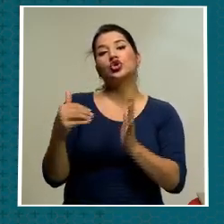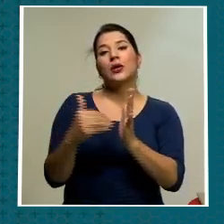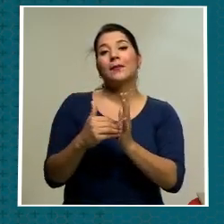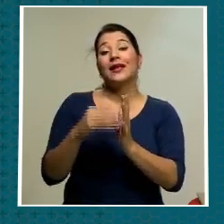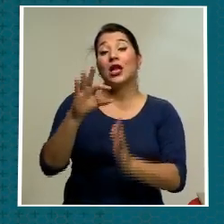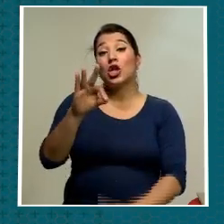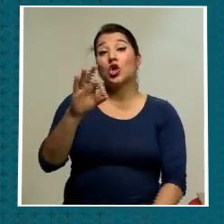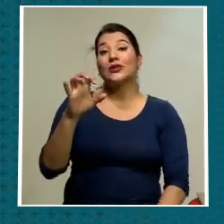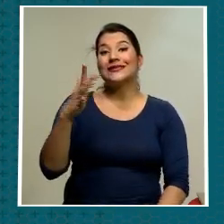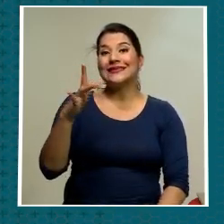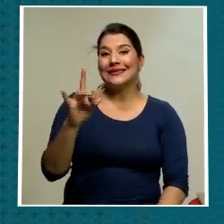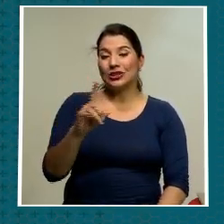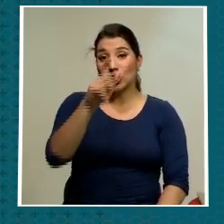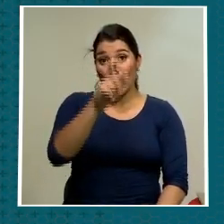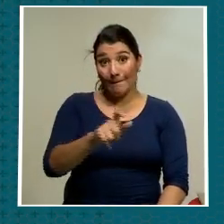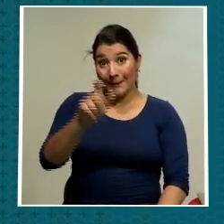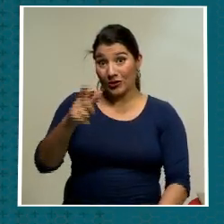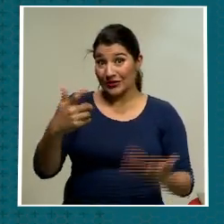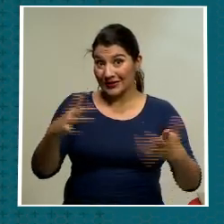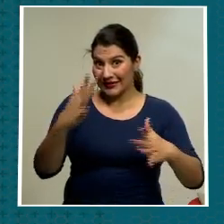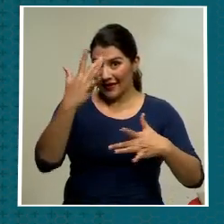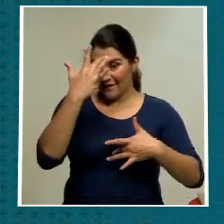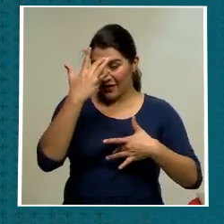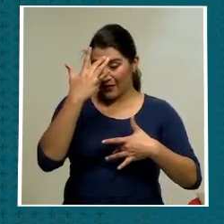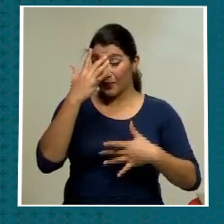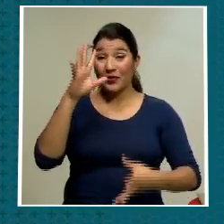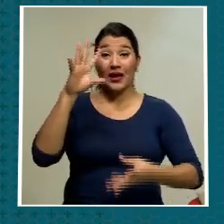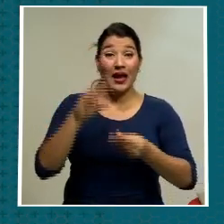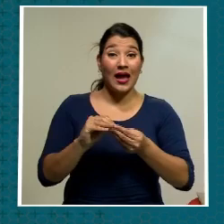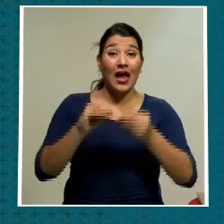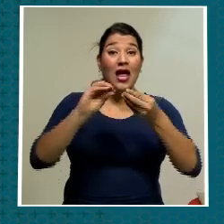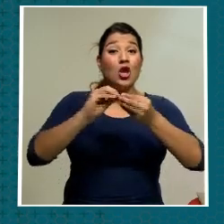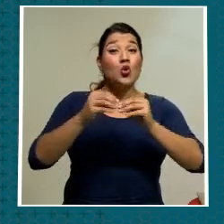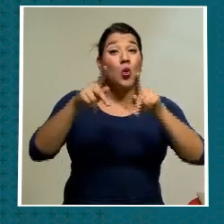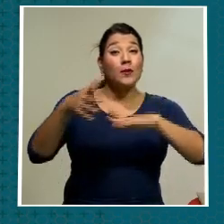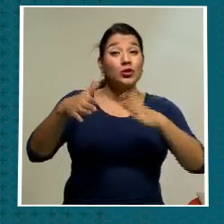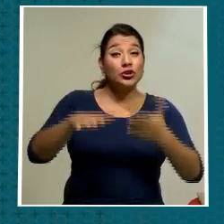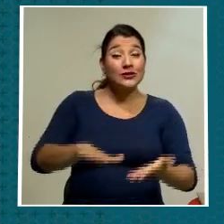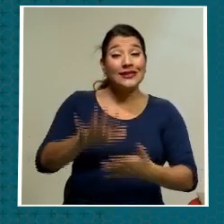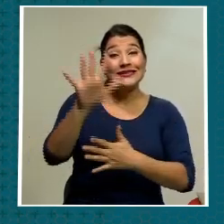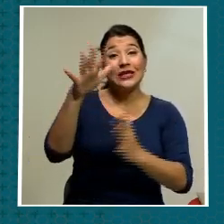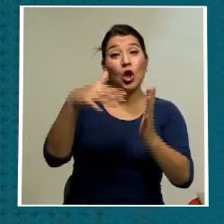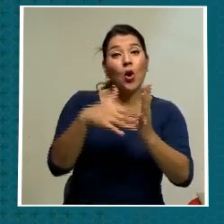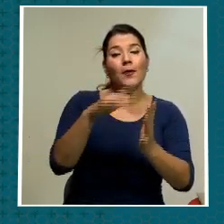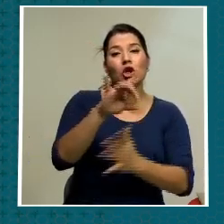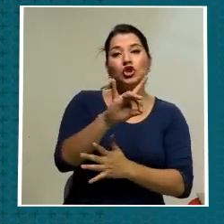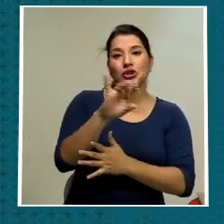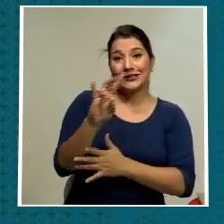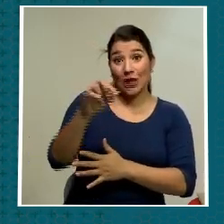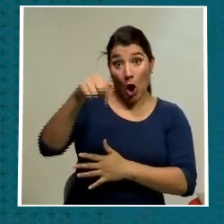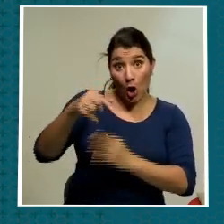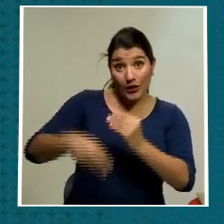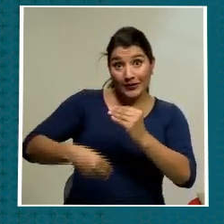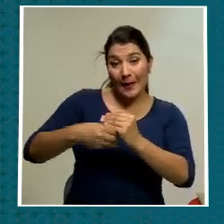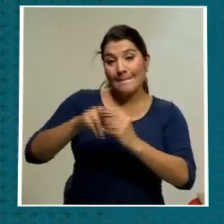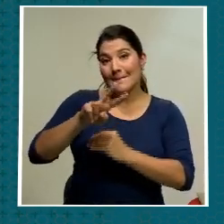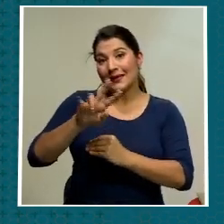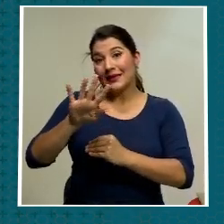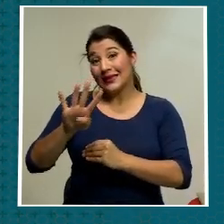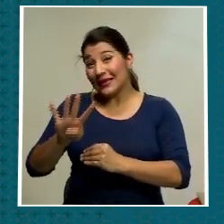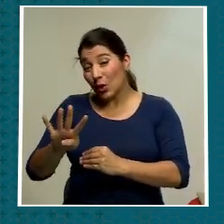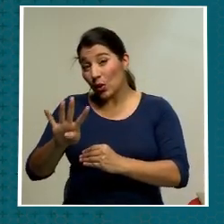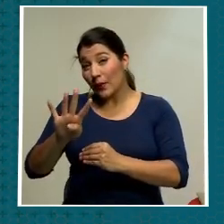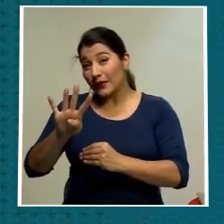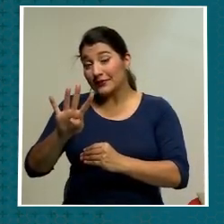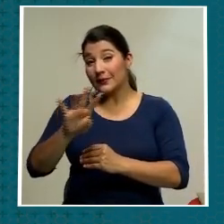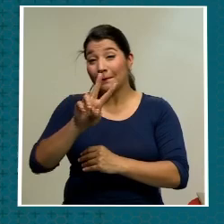412.918 personas que han adquirido el virus. El total de fallecidos, 5.087 y 17 en las últimas 24 horas. Las